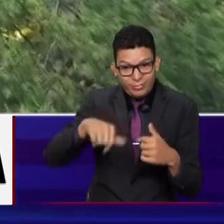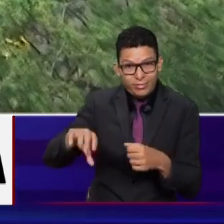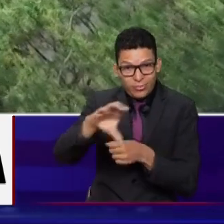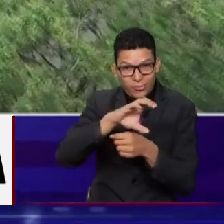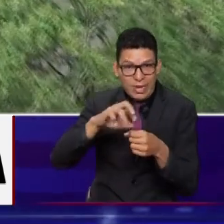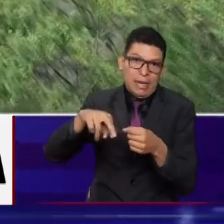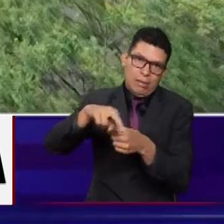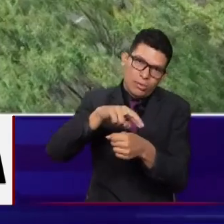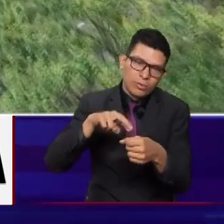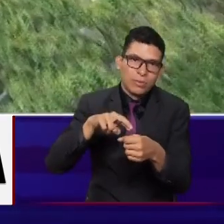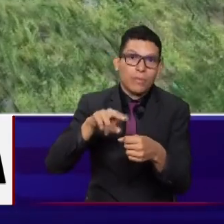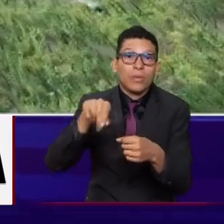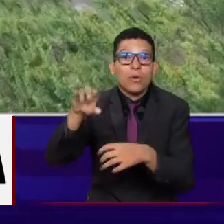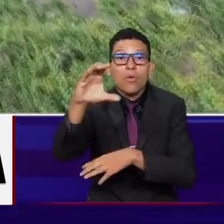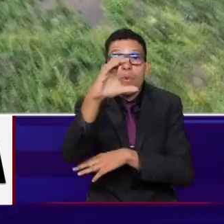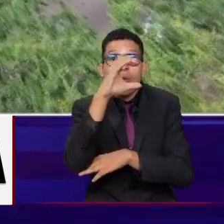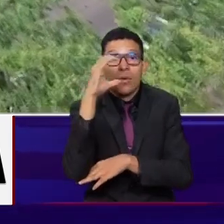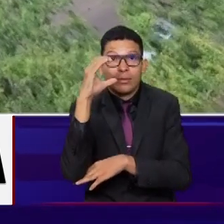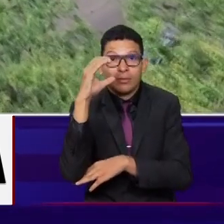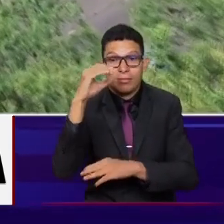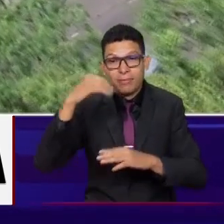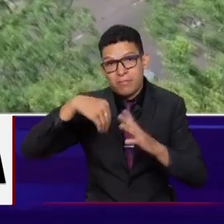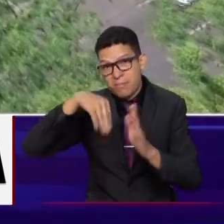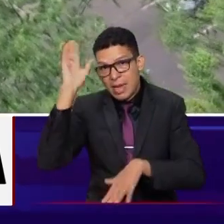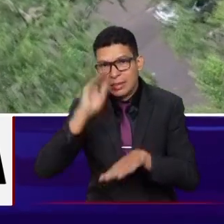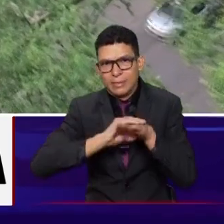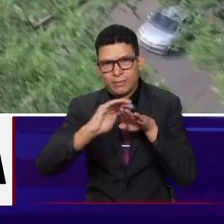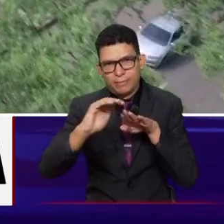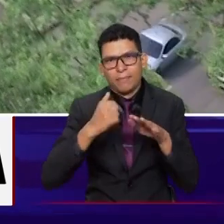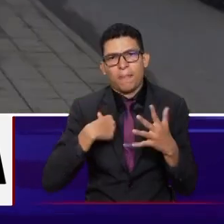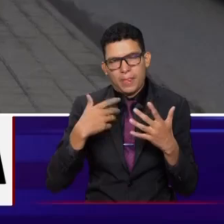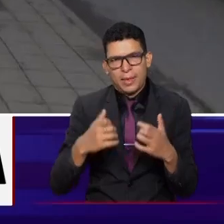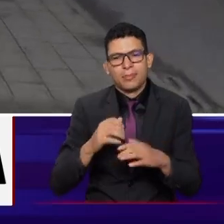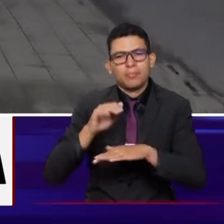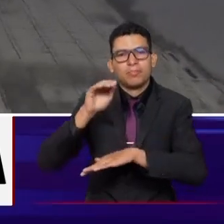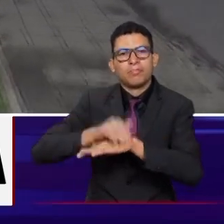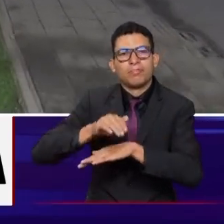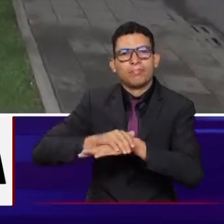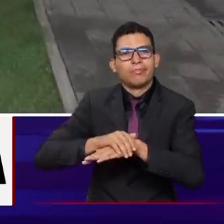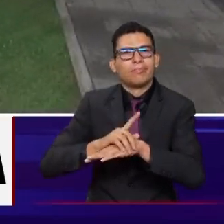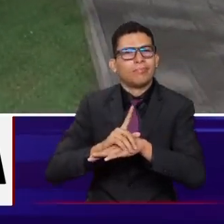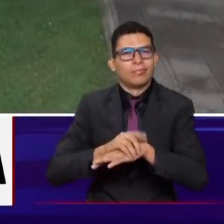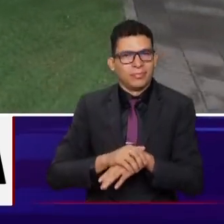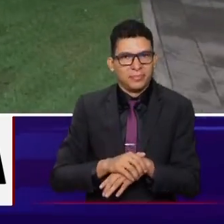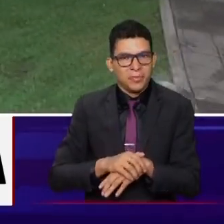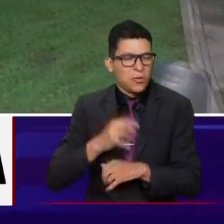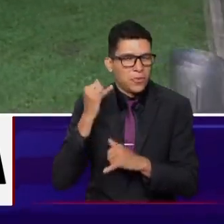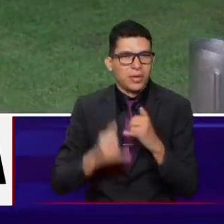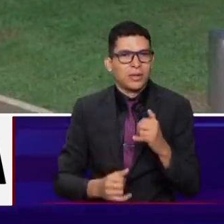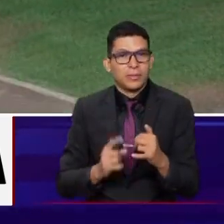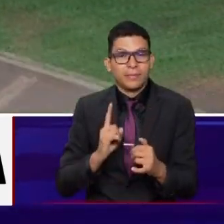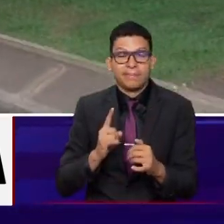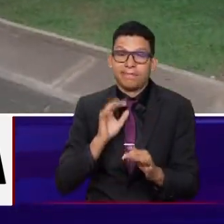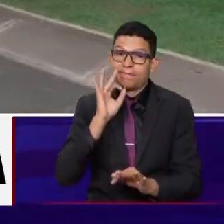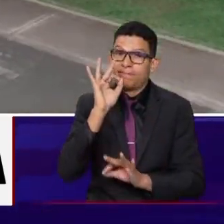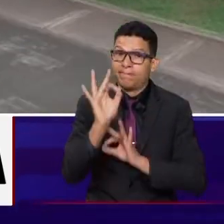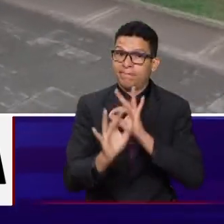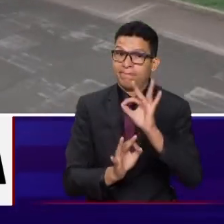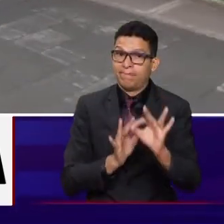la región, sino en el país. Y más allá de la invitación, yo sí quiero que el mensaje que dejemos como mensaje final es a